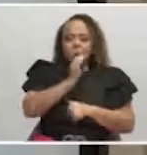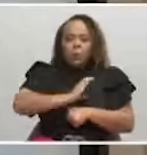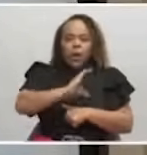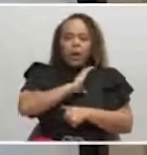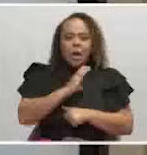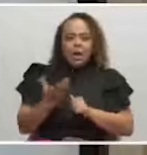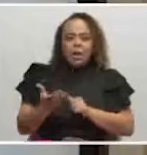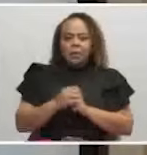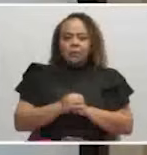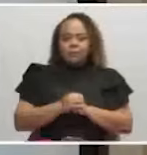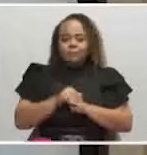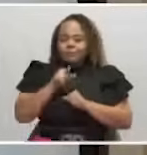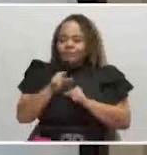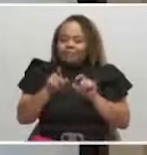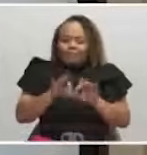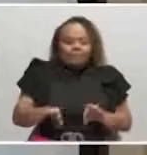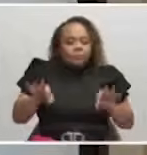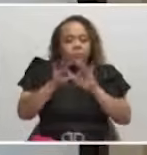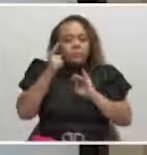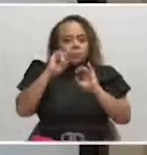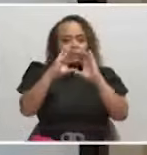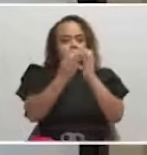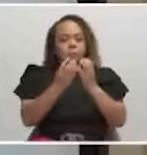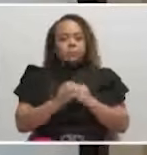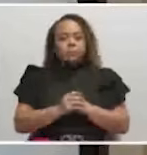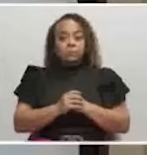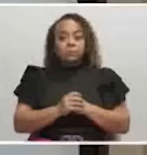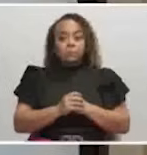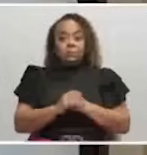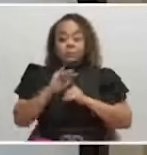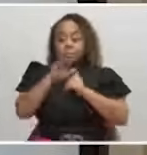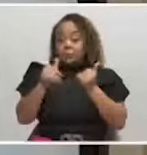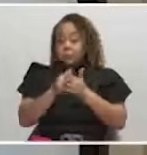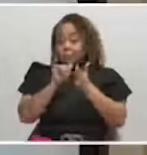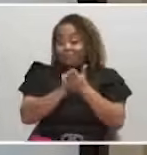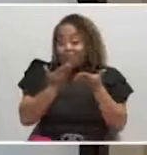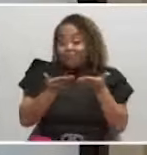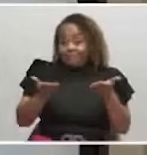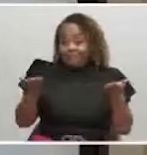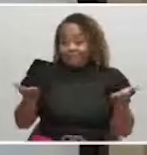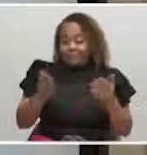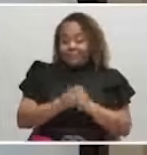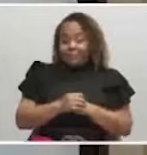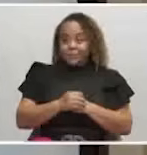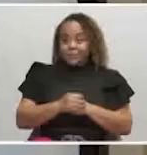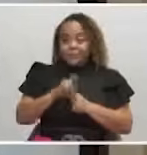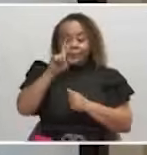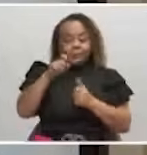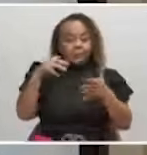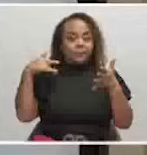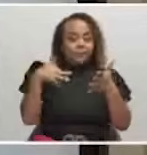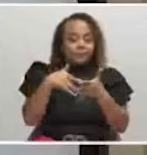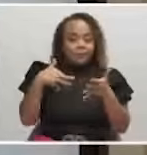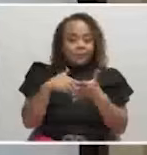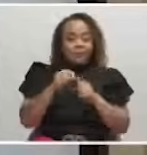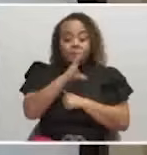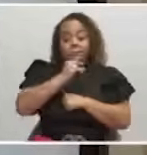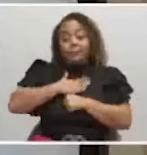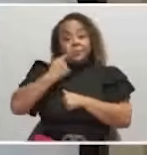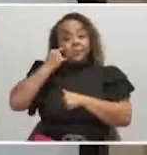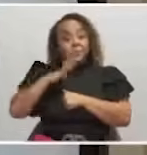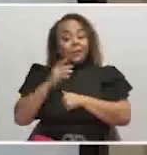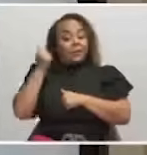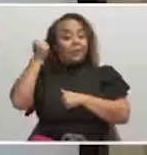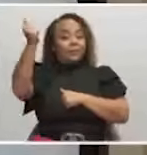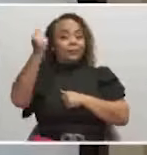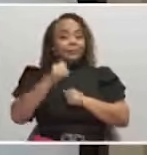tengan esa importancia para el club. Y todas esas cosas hay que estudiarlas, y me parece que en la